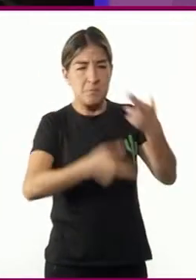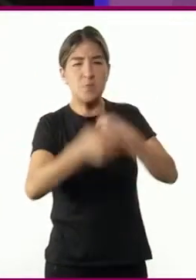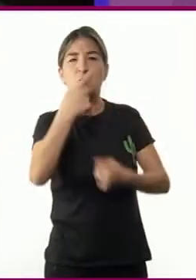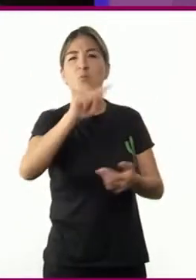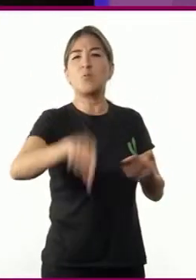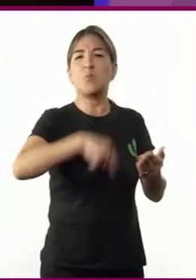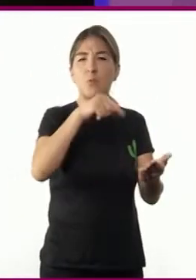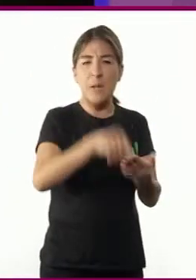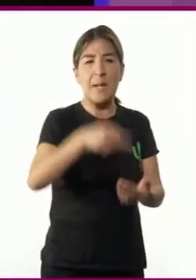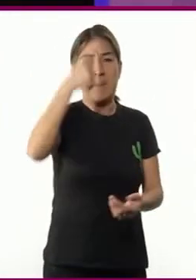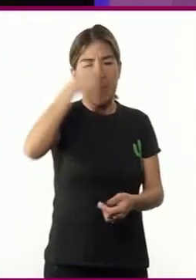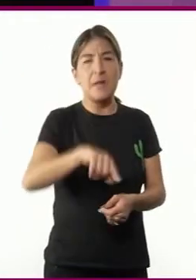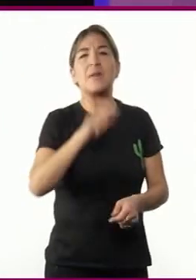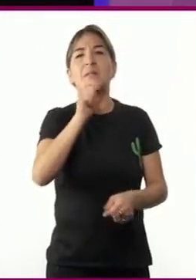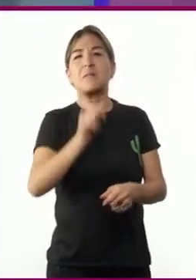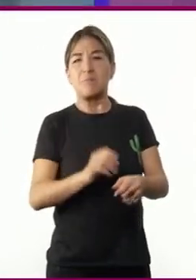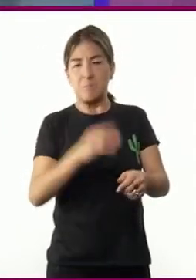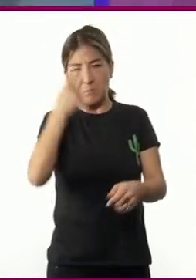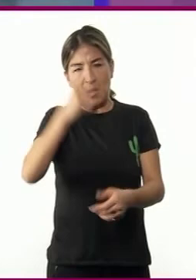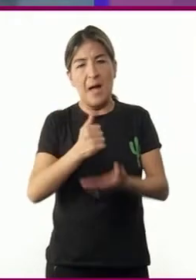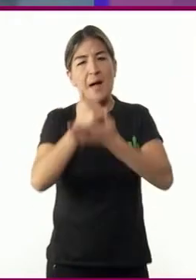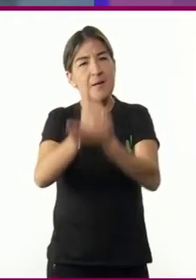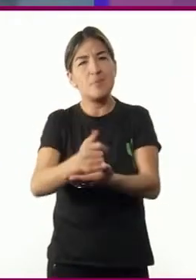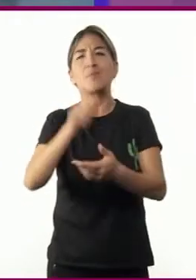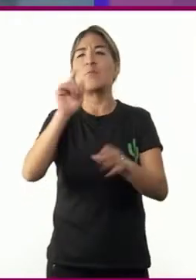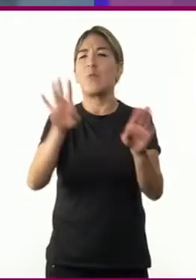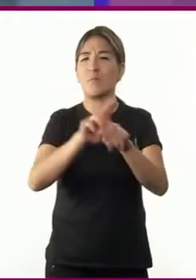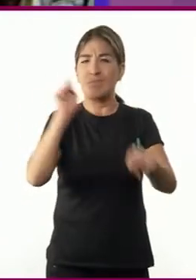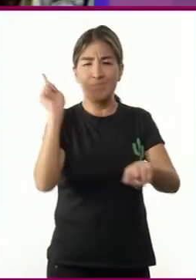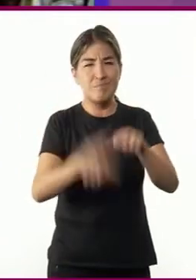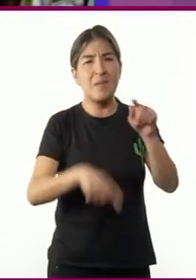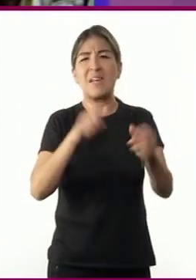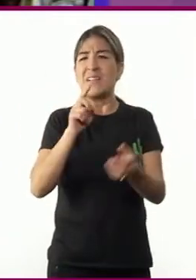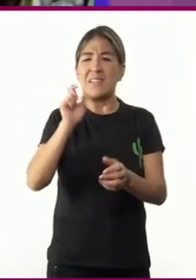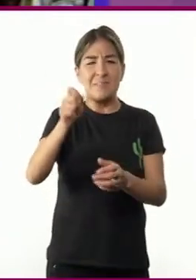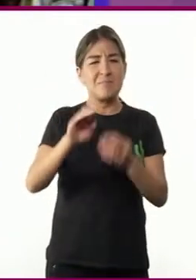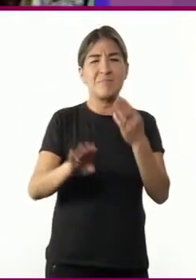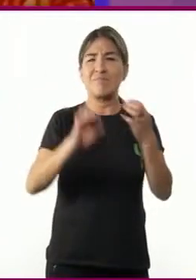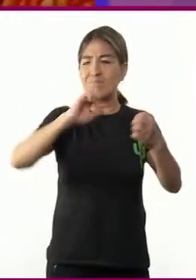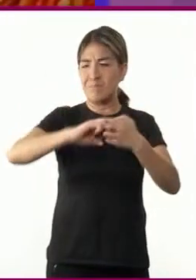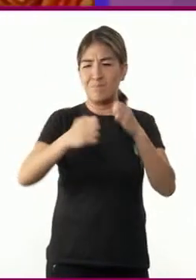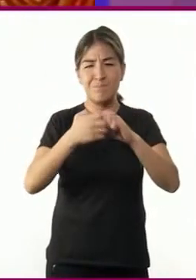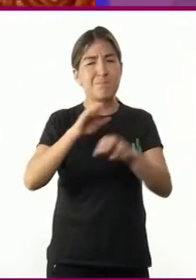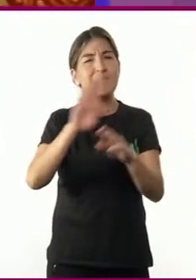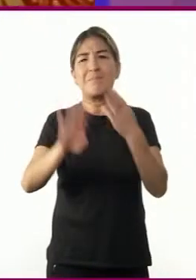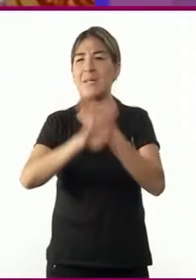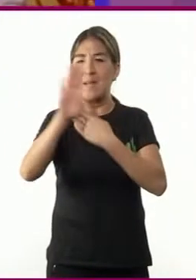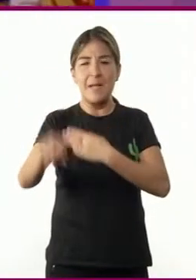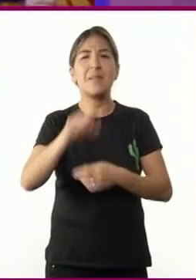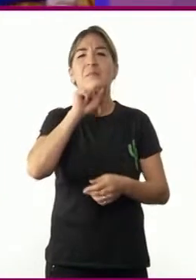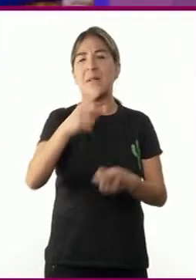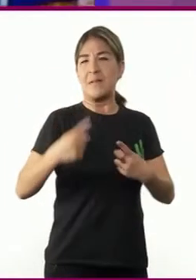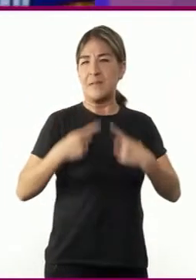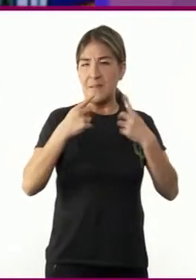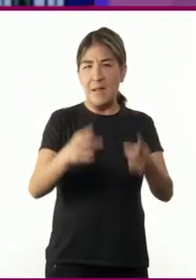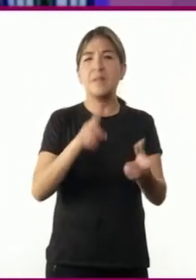así como apostando a la no violencia y los derechos humanos. Por este motivo, le fue otorgado